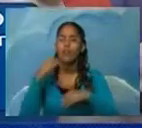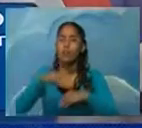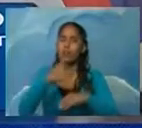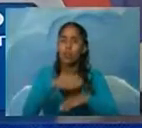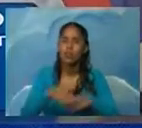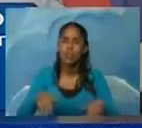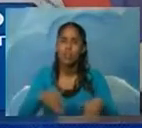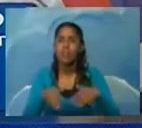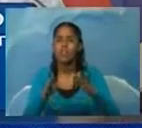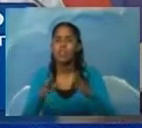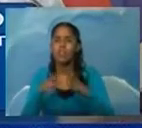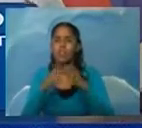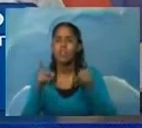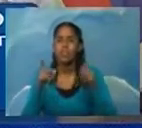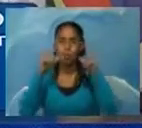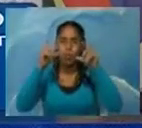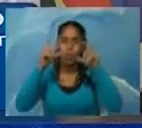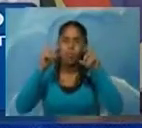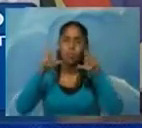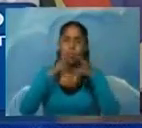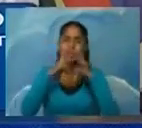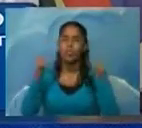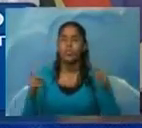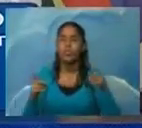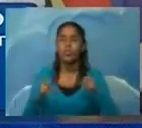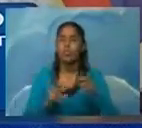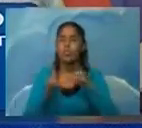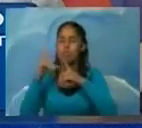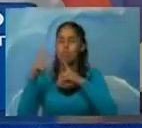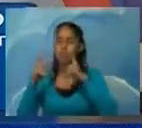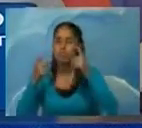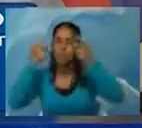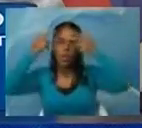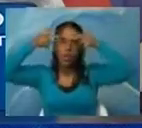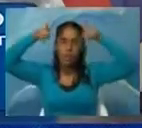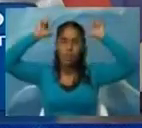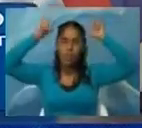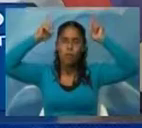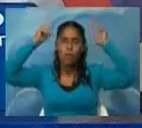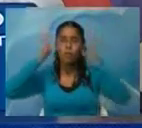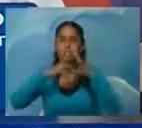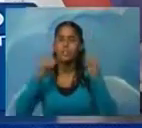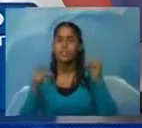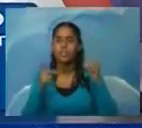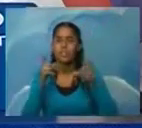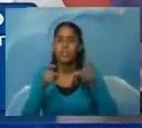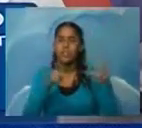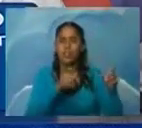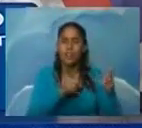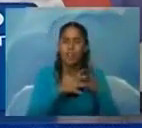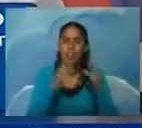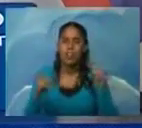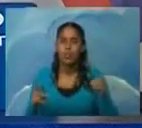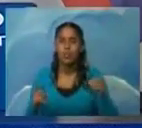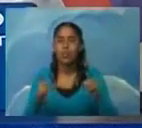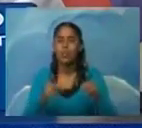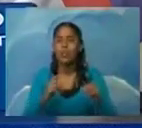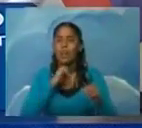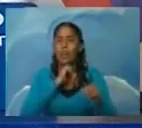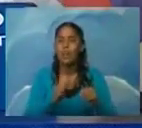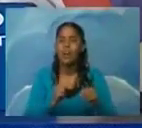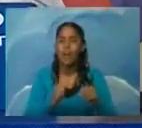carretera y usted le toma fotografía a los ciervos, usted le toma fotografía a la cierva,